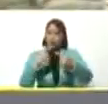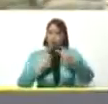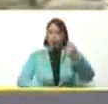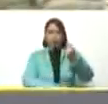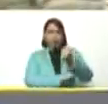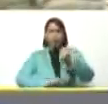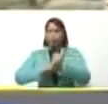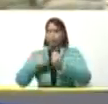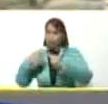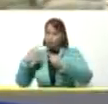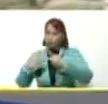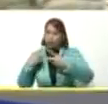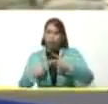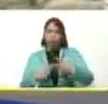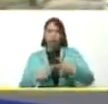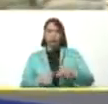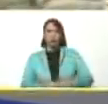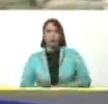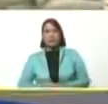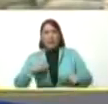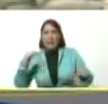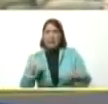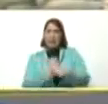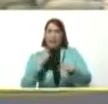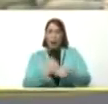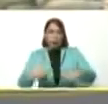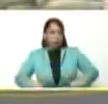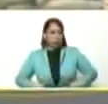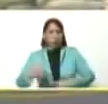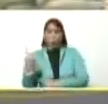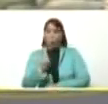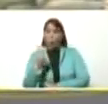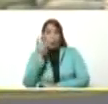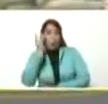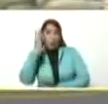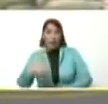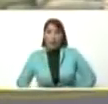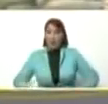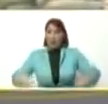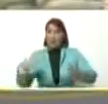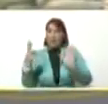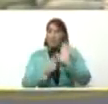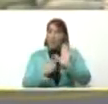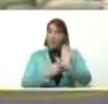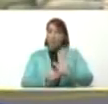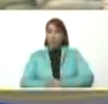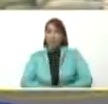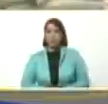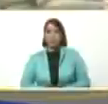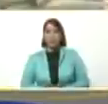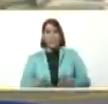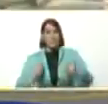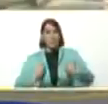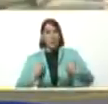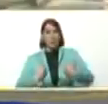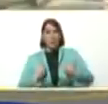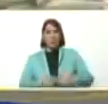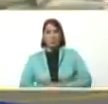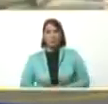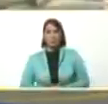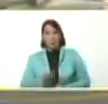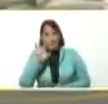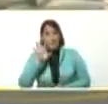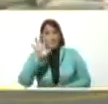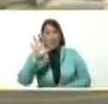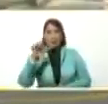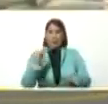diversificado, basado en el trabajo, lo único que crea riqueza verdadera en la vida y en un país es